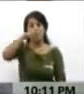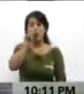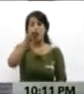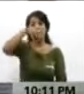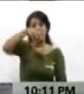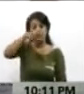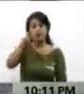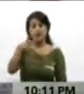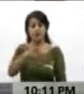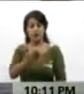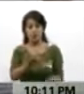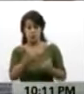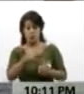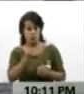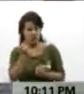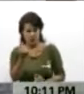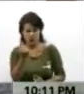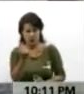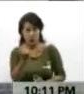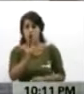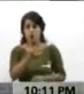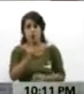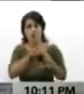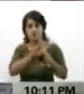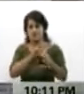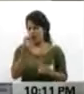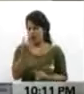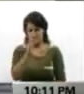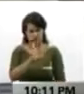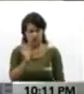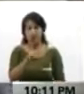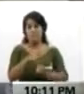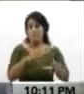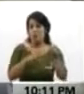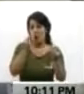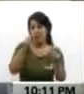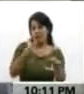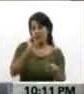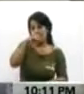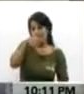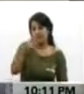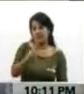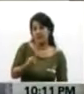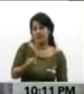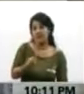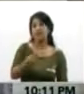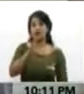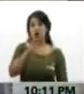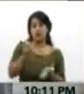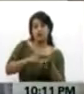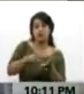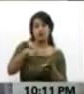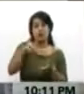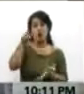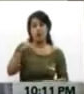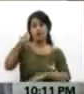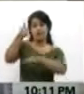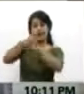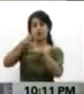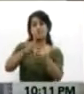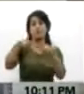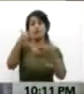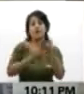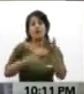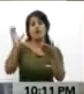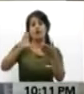nunca. El cuarto testimonio que voy a invocar es la del ingeniero Alberto Quirós Corradi, hoy director del Diario de